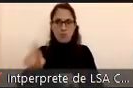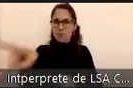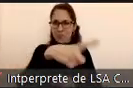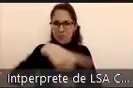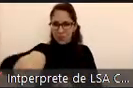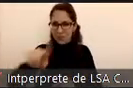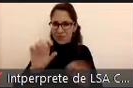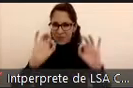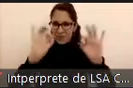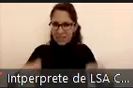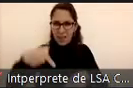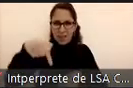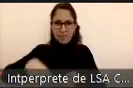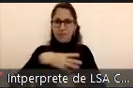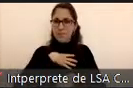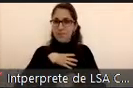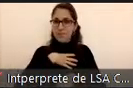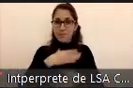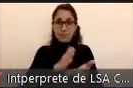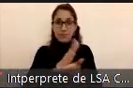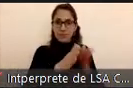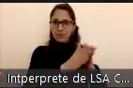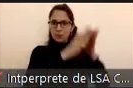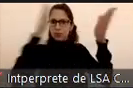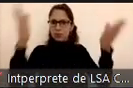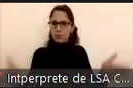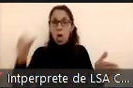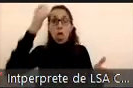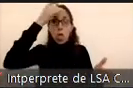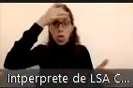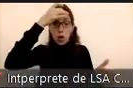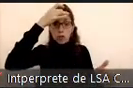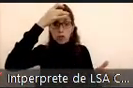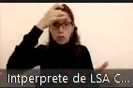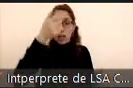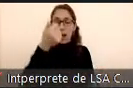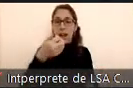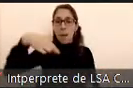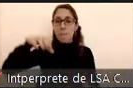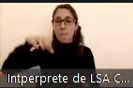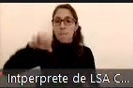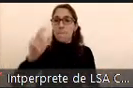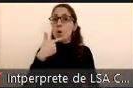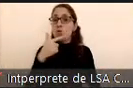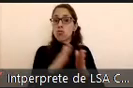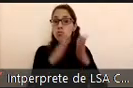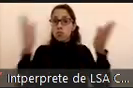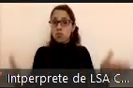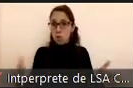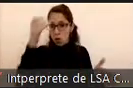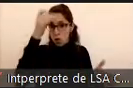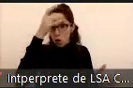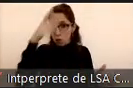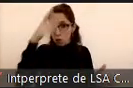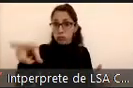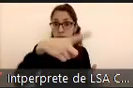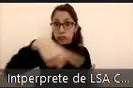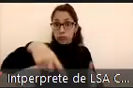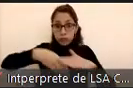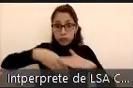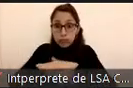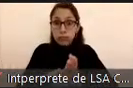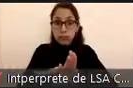curso van a tener 12 APOs. ¿Sí? Pudieron acceder al aula virtual. Si alguno tuvo